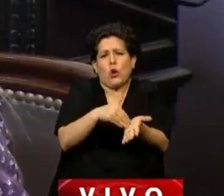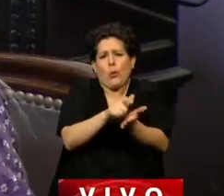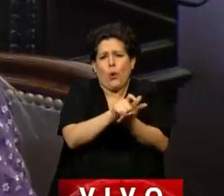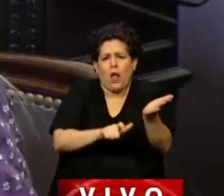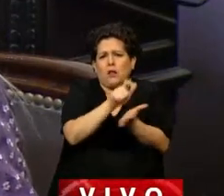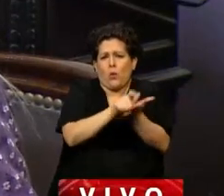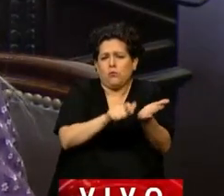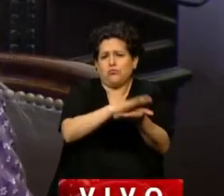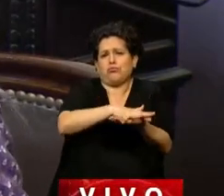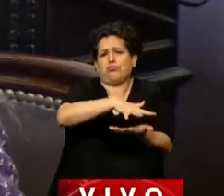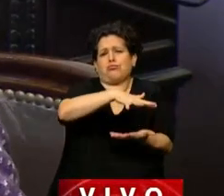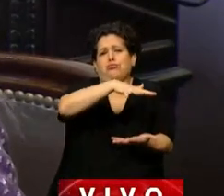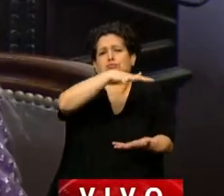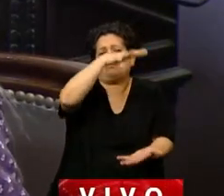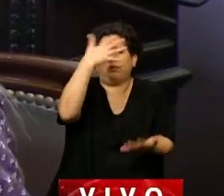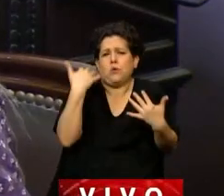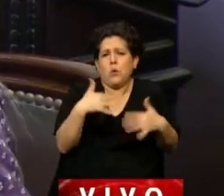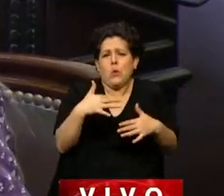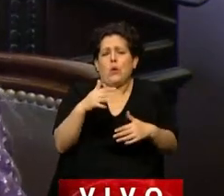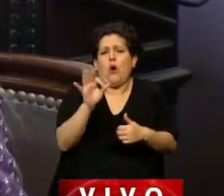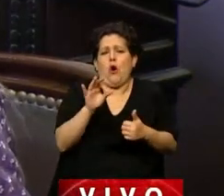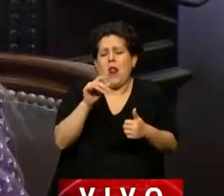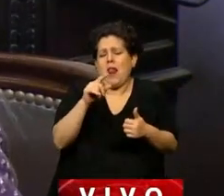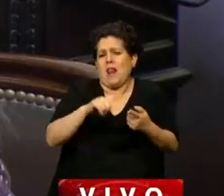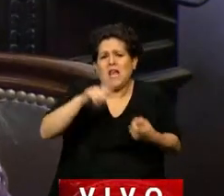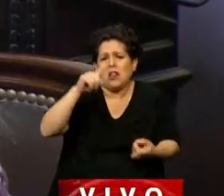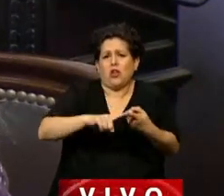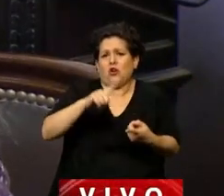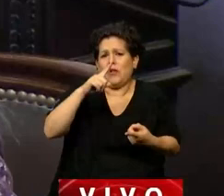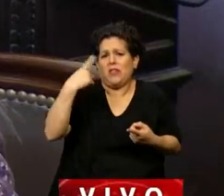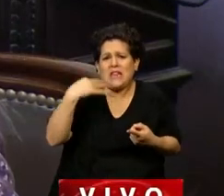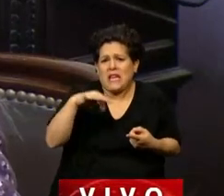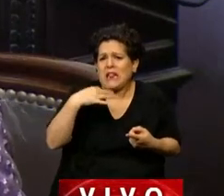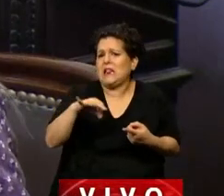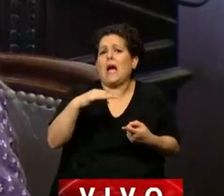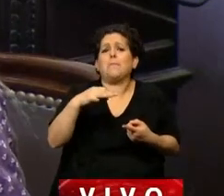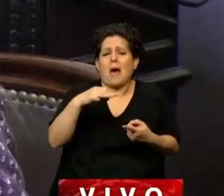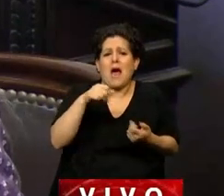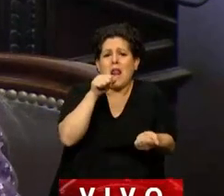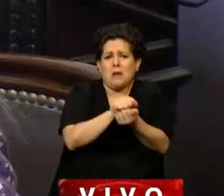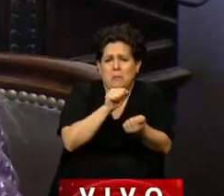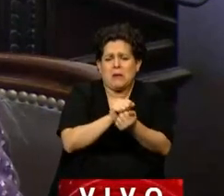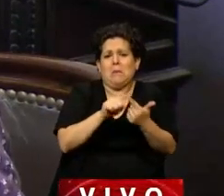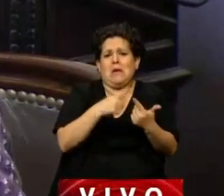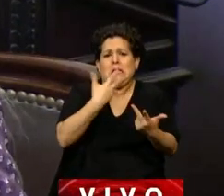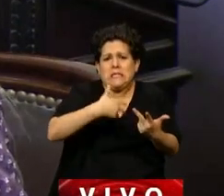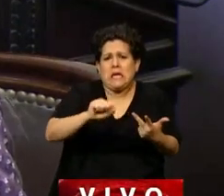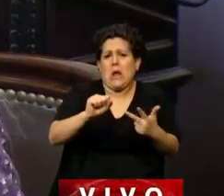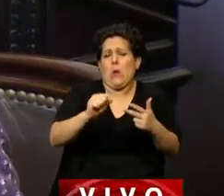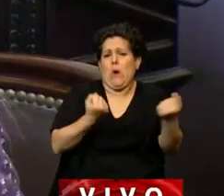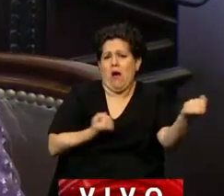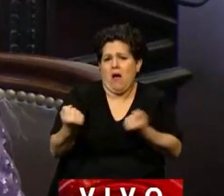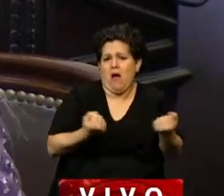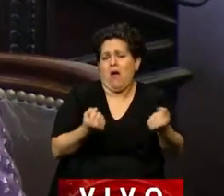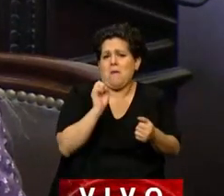boletas, de cantidades y litros de tinta que se utilizan para esas boletas, el transporte de esas boletas. Por